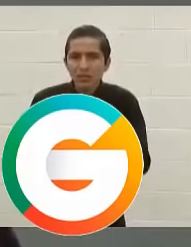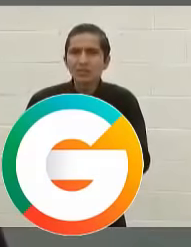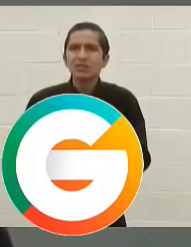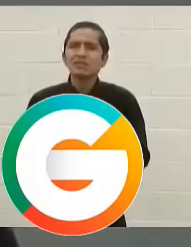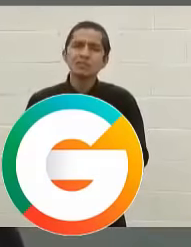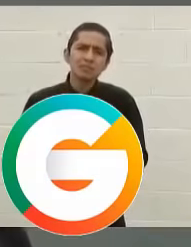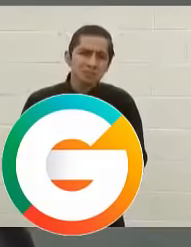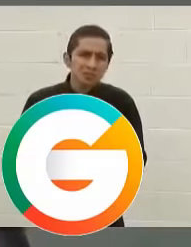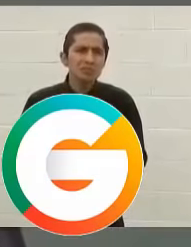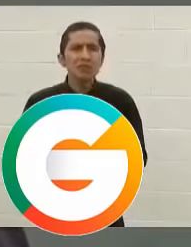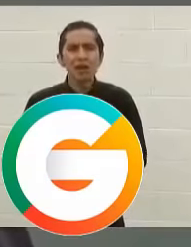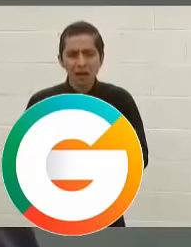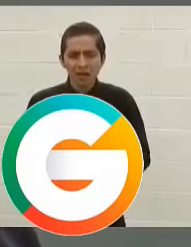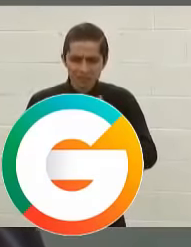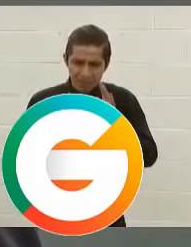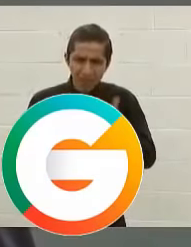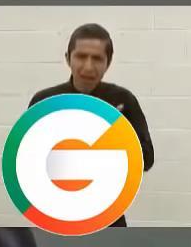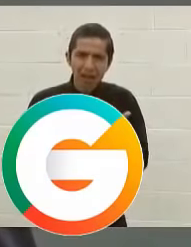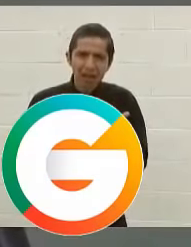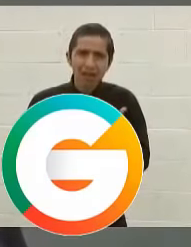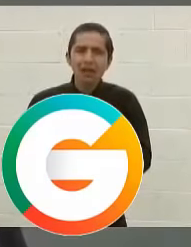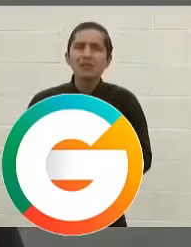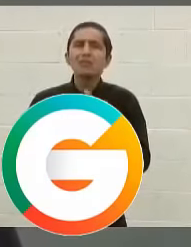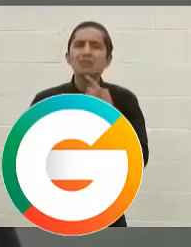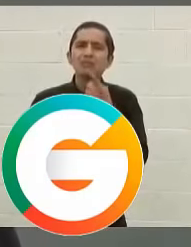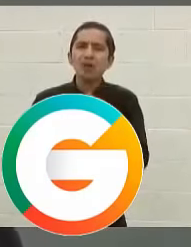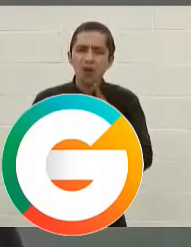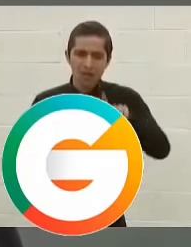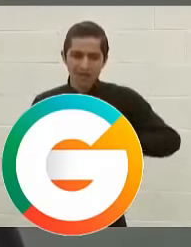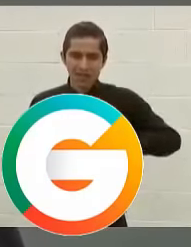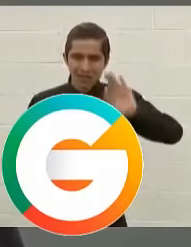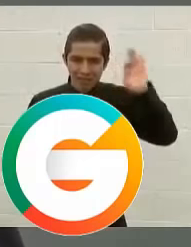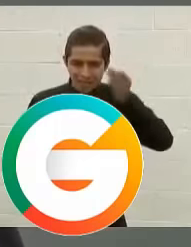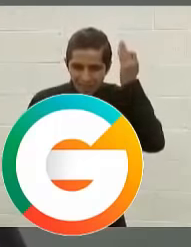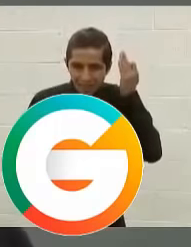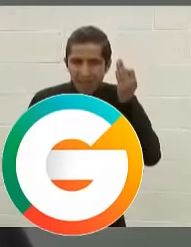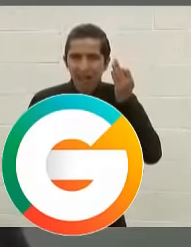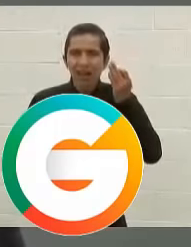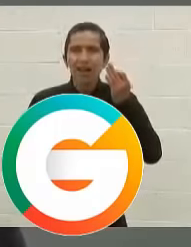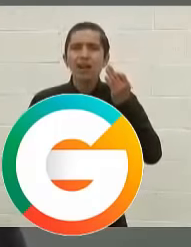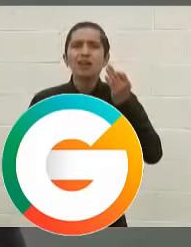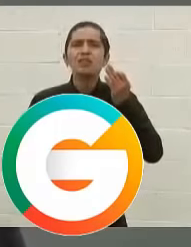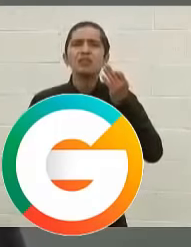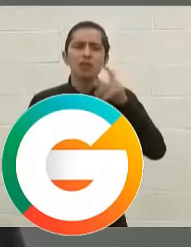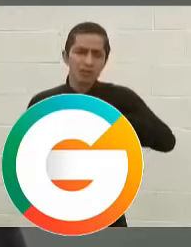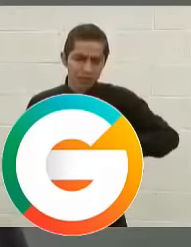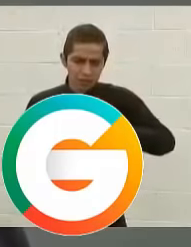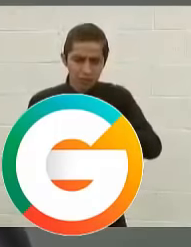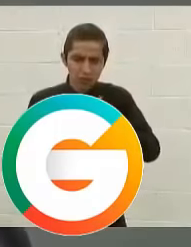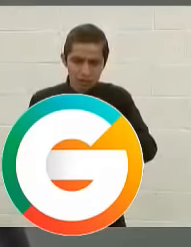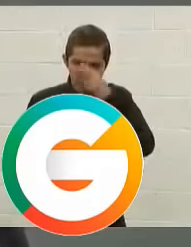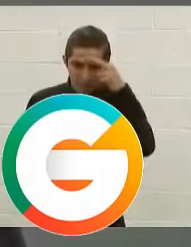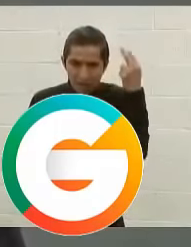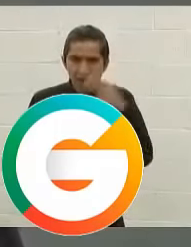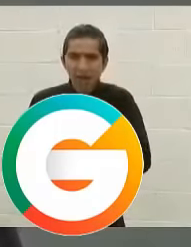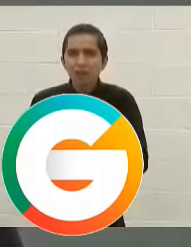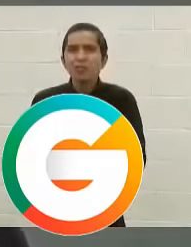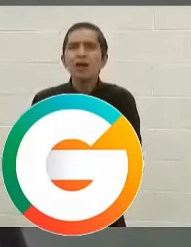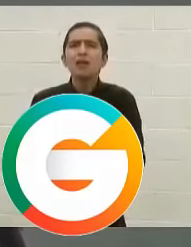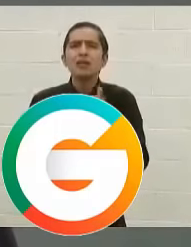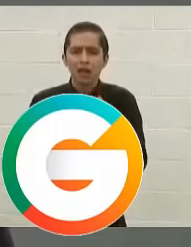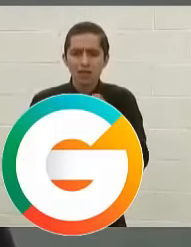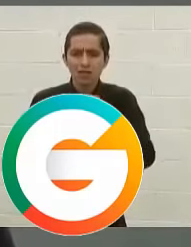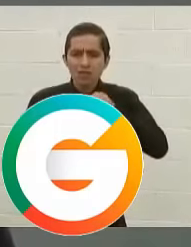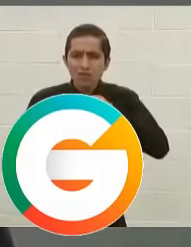ya hemos dado, tanto el gobierno federal como el gobierno de la Ciudad de México ha